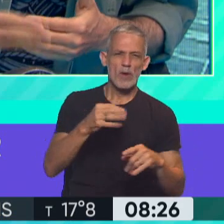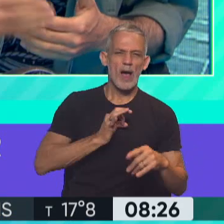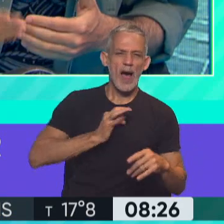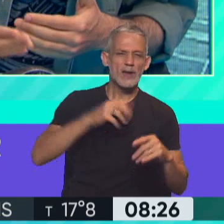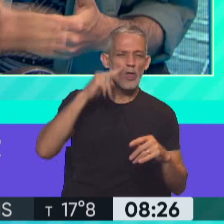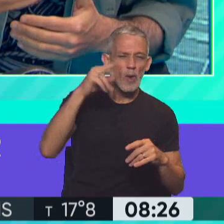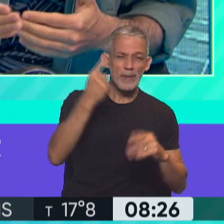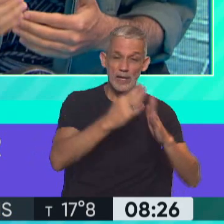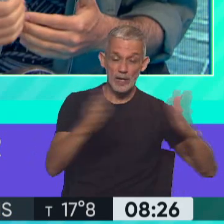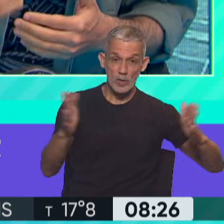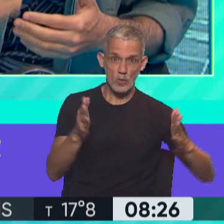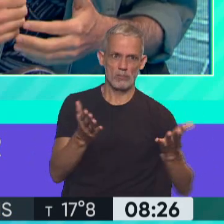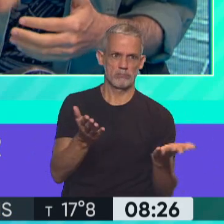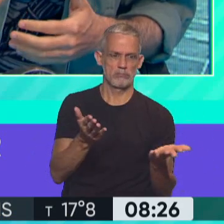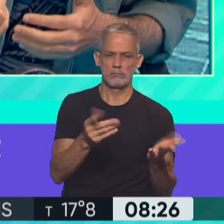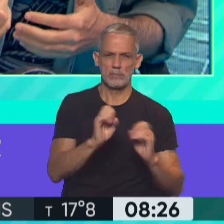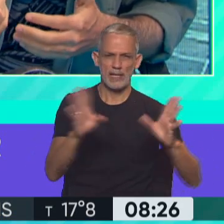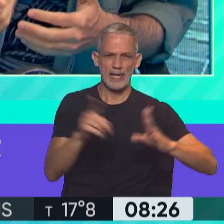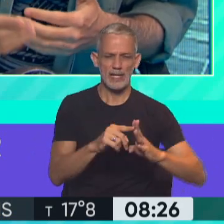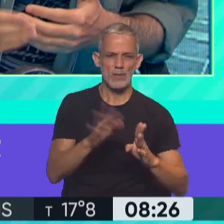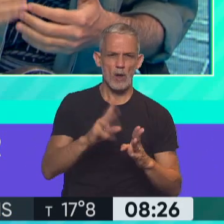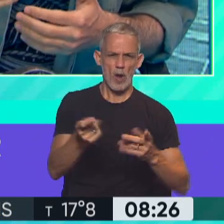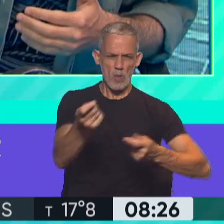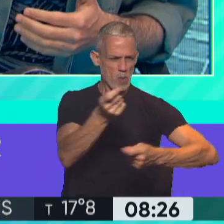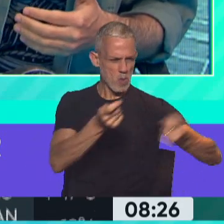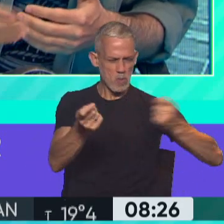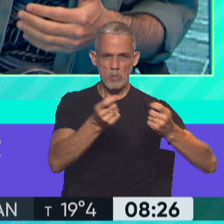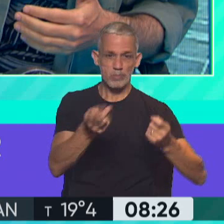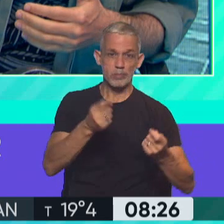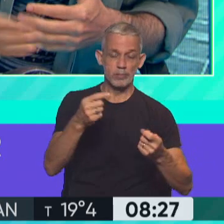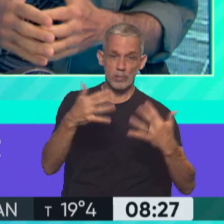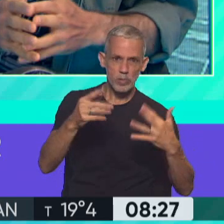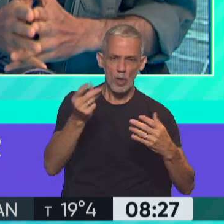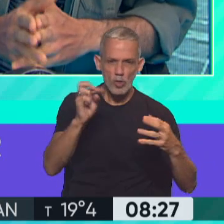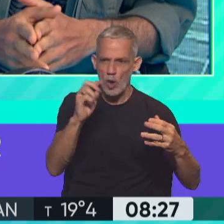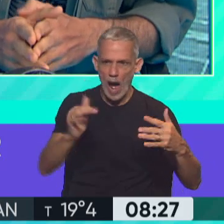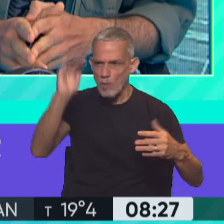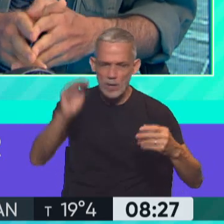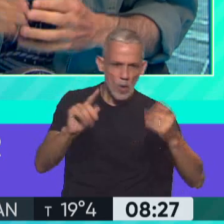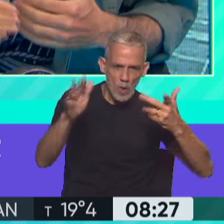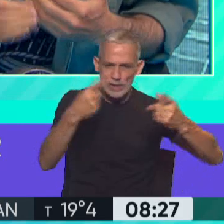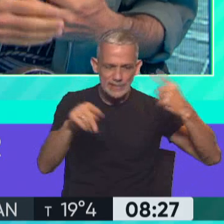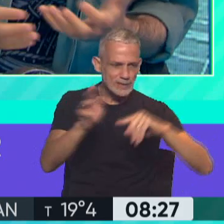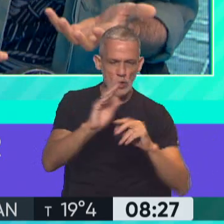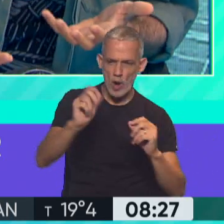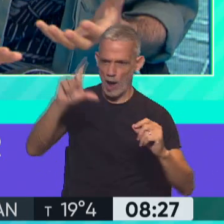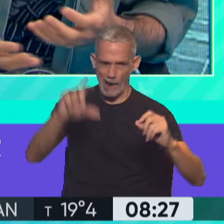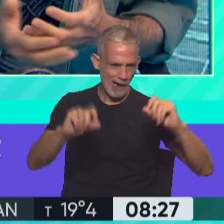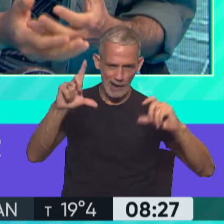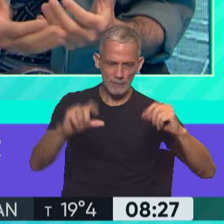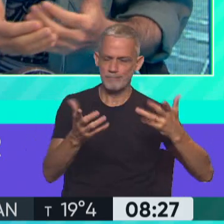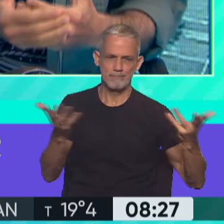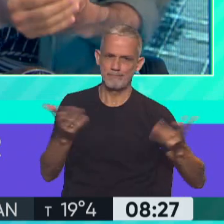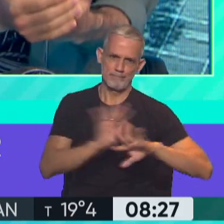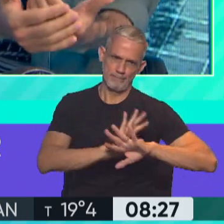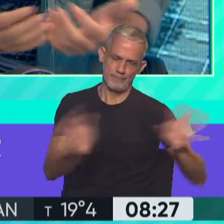2001, habían sido cachetazos, ¿no? Porque habían tenido ataques especulativos muy grandes con corridas bancarias y cambiarias que cada vez eran más